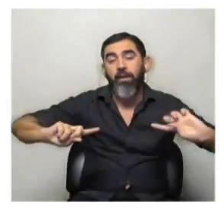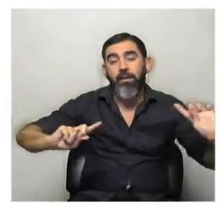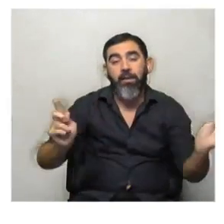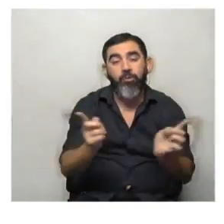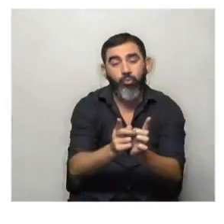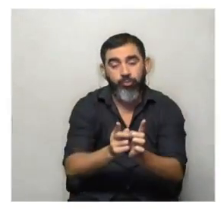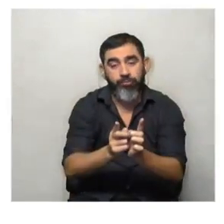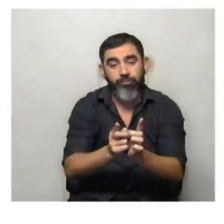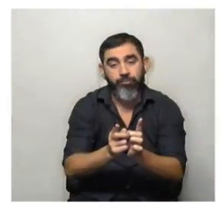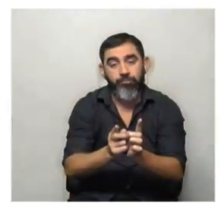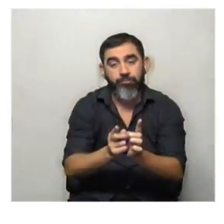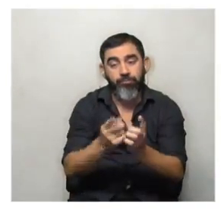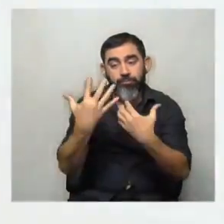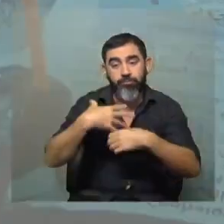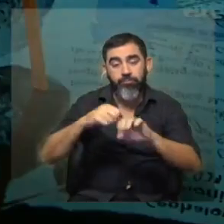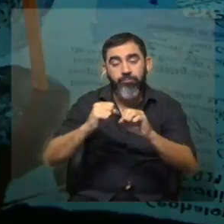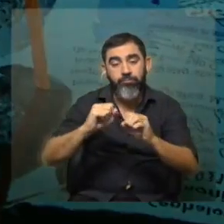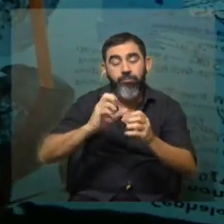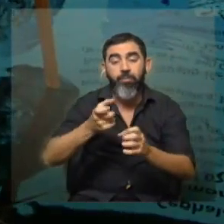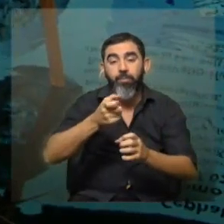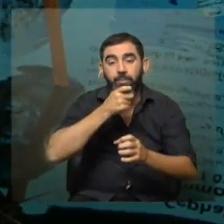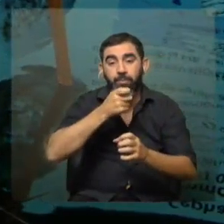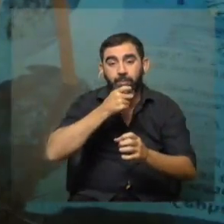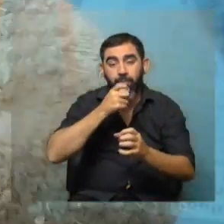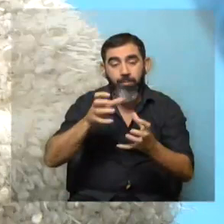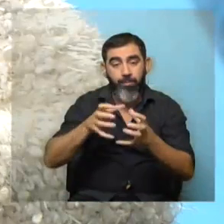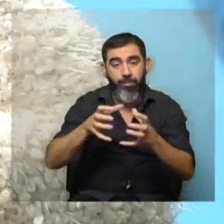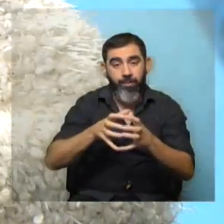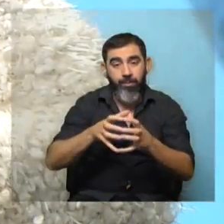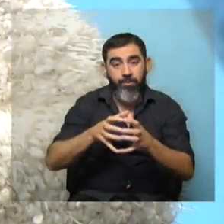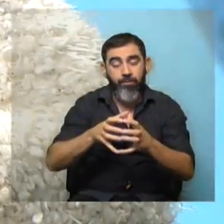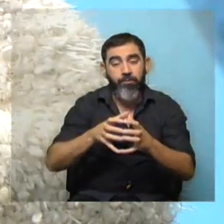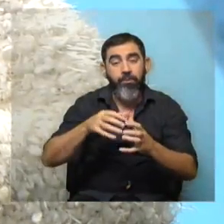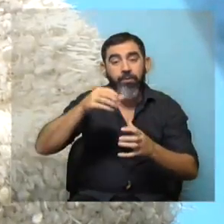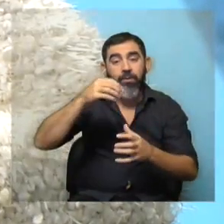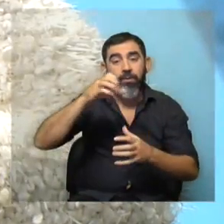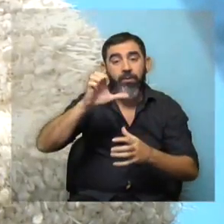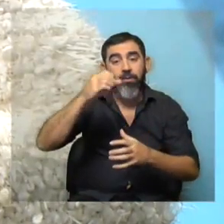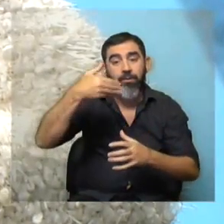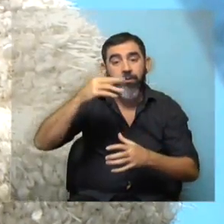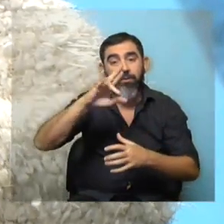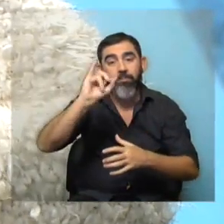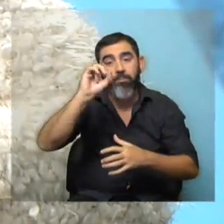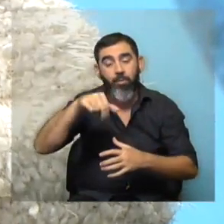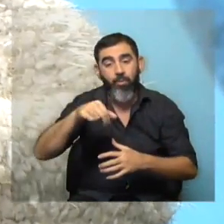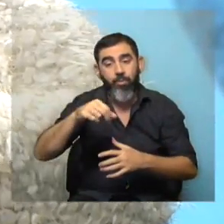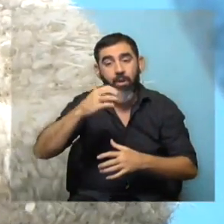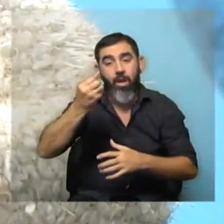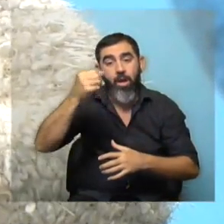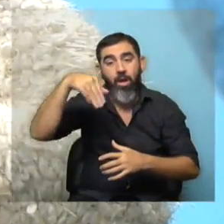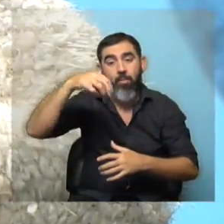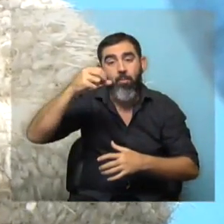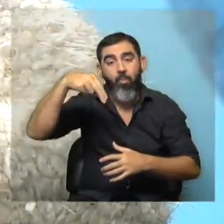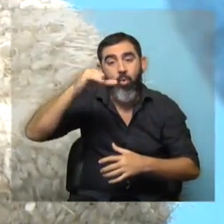a conocer esto que hallamos en las bochas de San Gregorio, que son embriones de amonoideos, envueltos en un